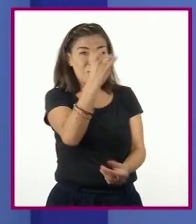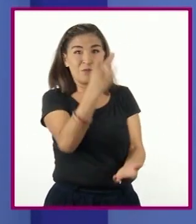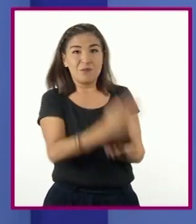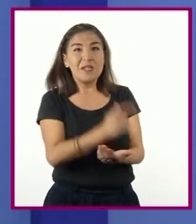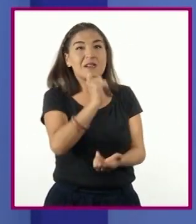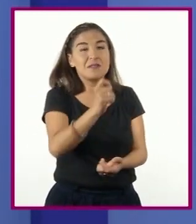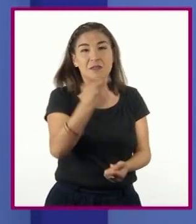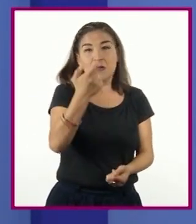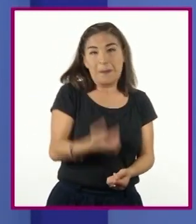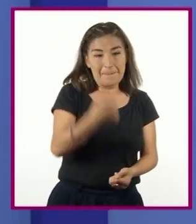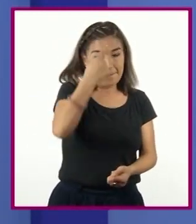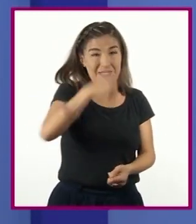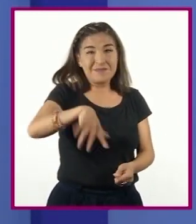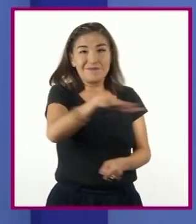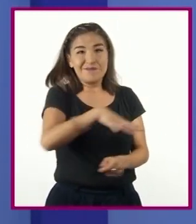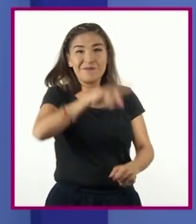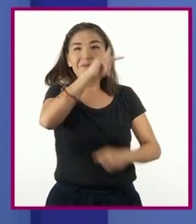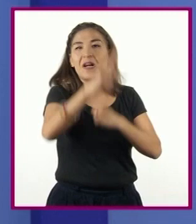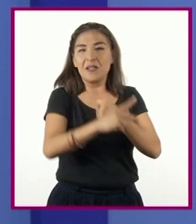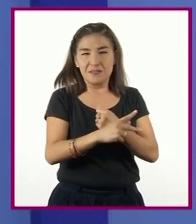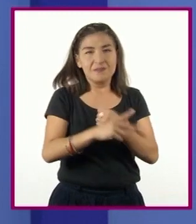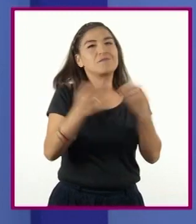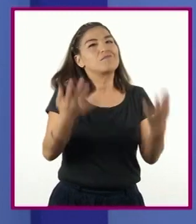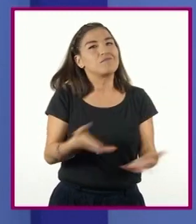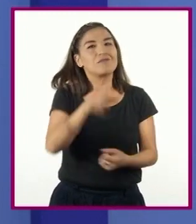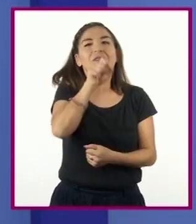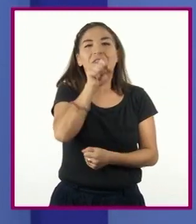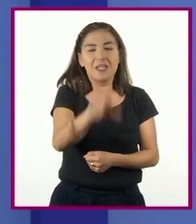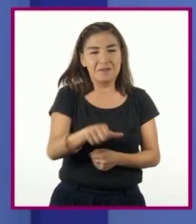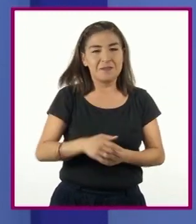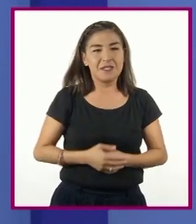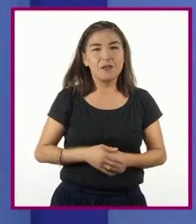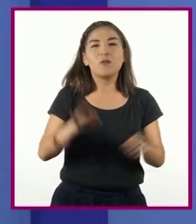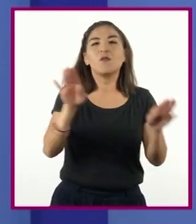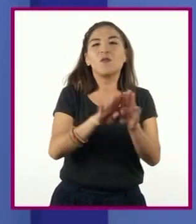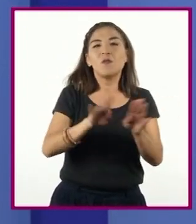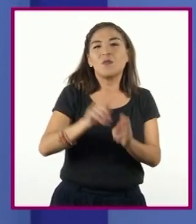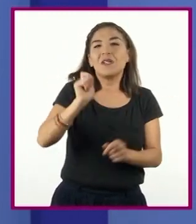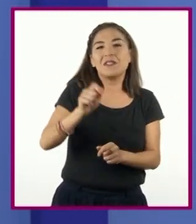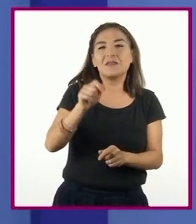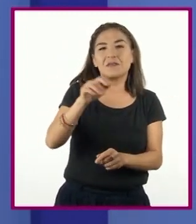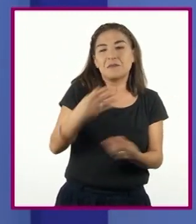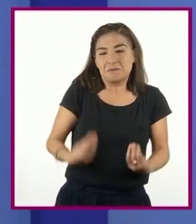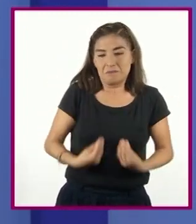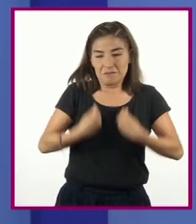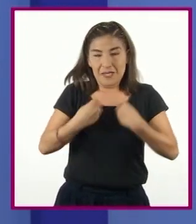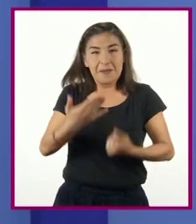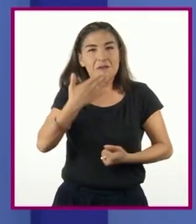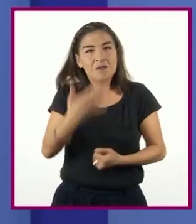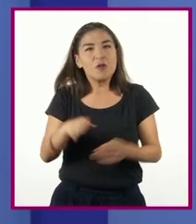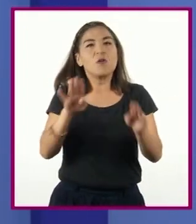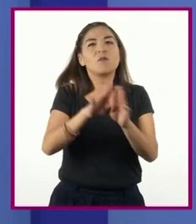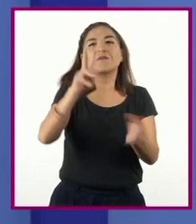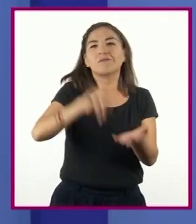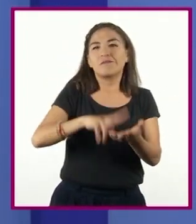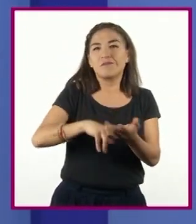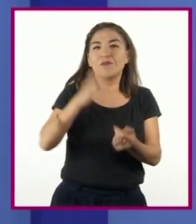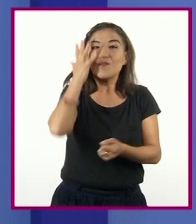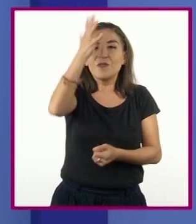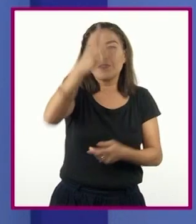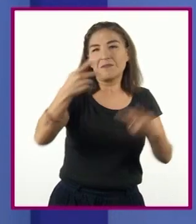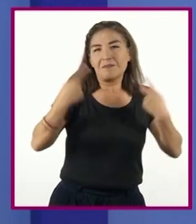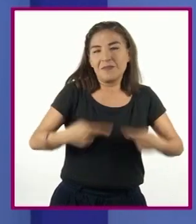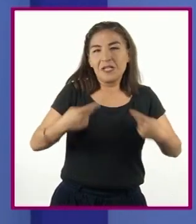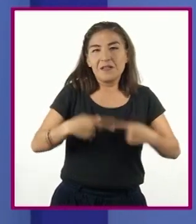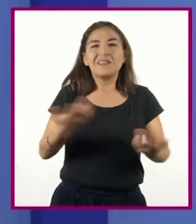a la economía de los países, sino sobre todo afecta el bienestar y la calidad de vida de las personas, porque